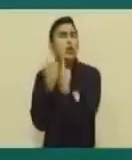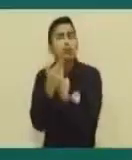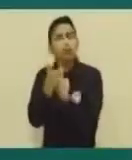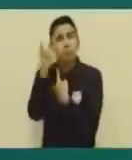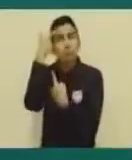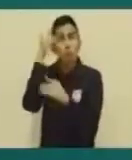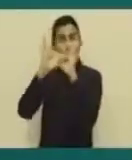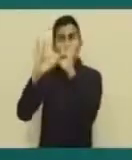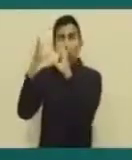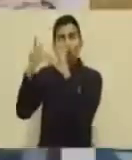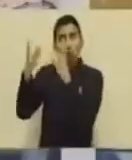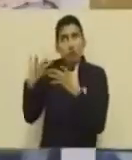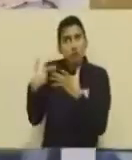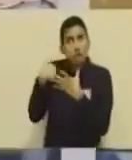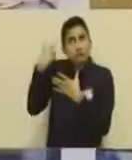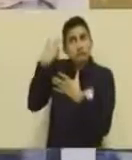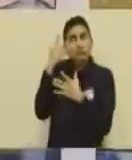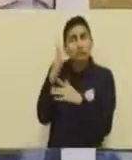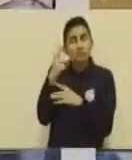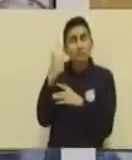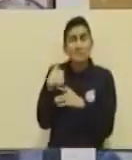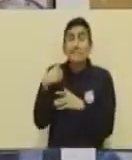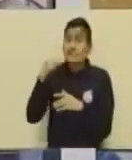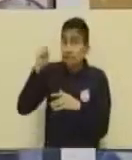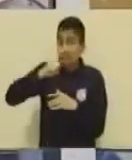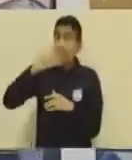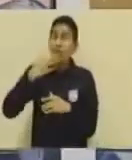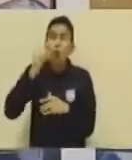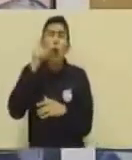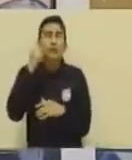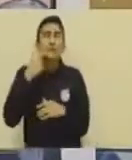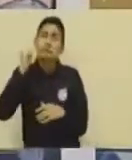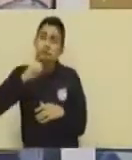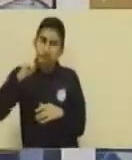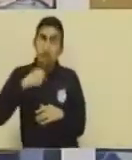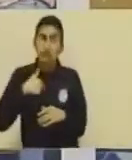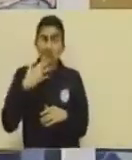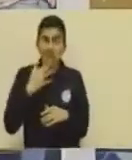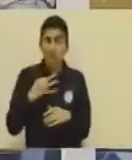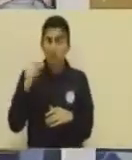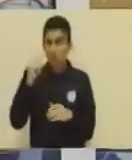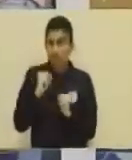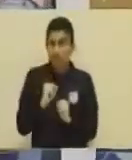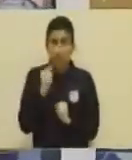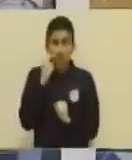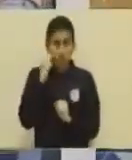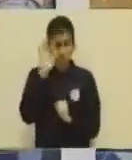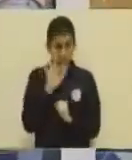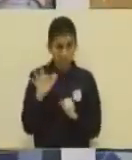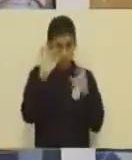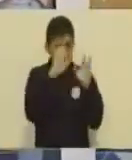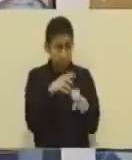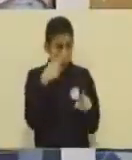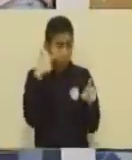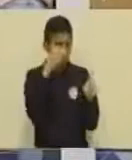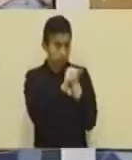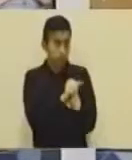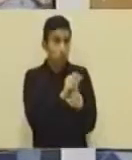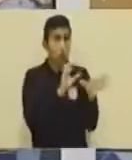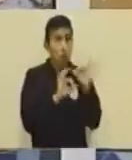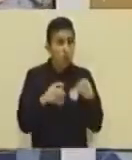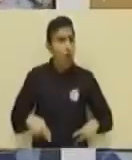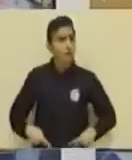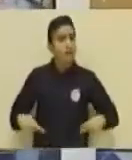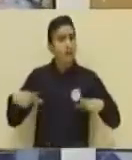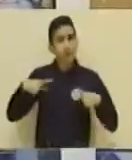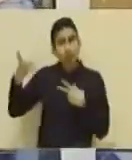alguna situación de esta o nos han contado, ¿verdad? Claro, estamos, creo que como usted dice, ¿verdad? Todos lo hemos visto o